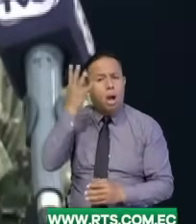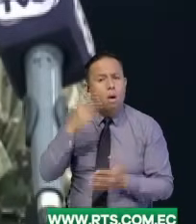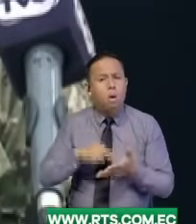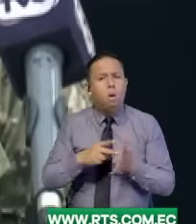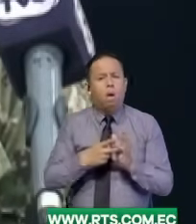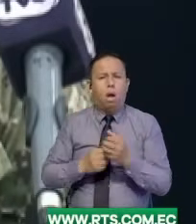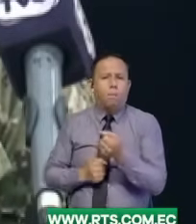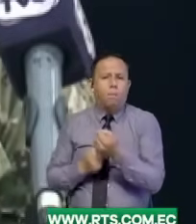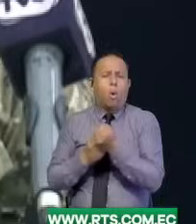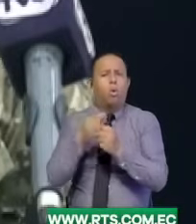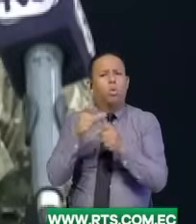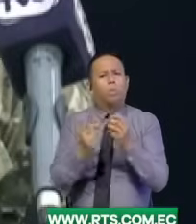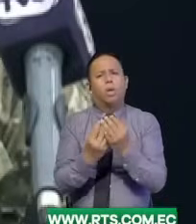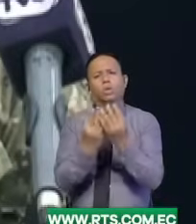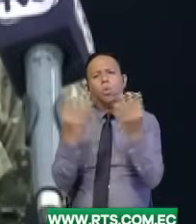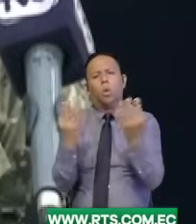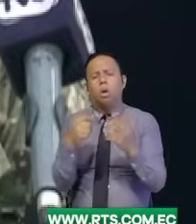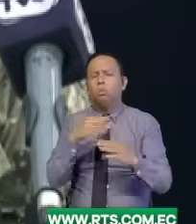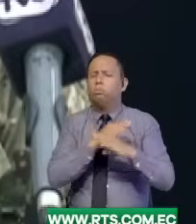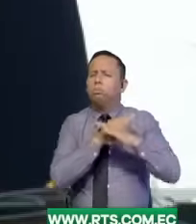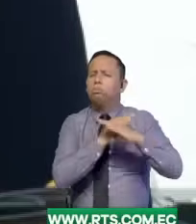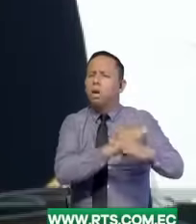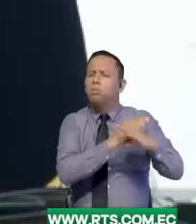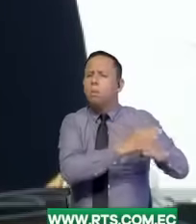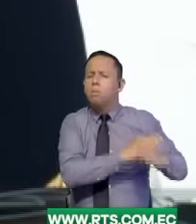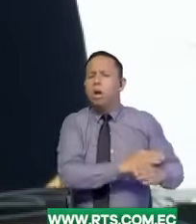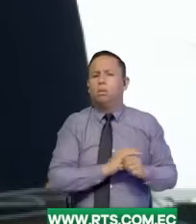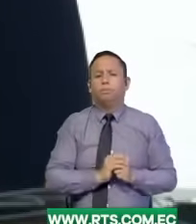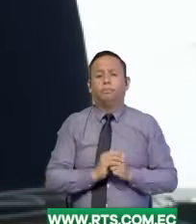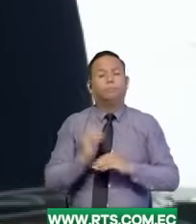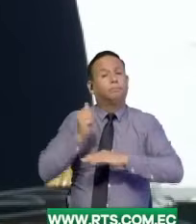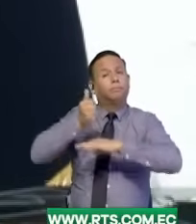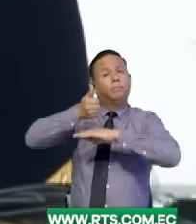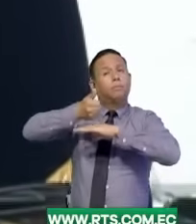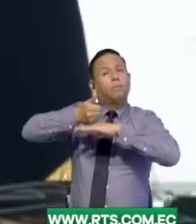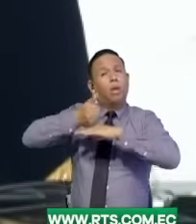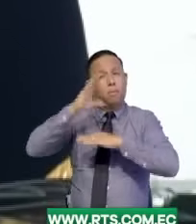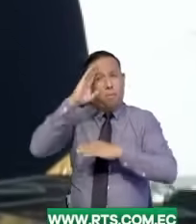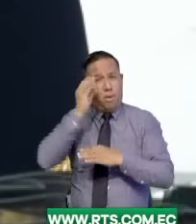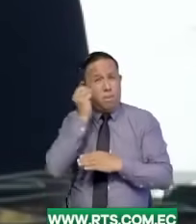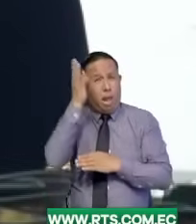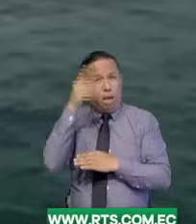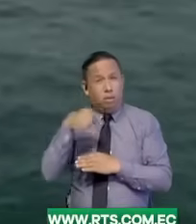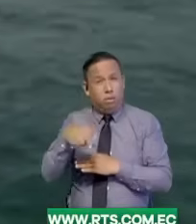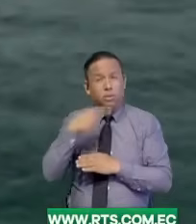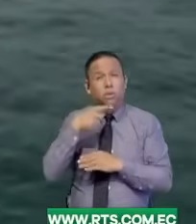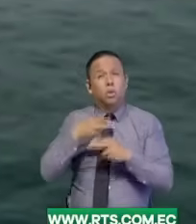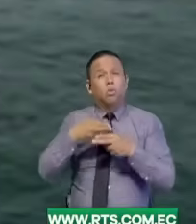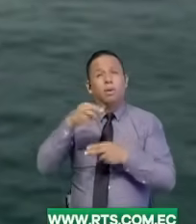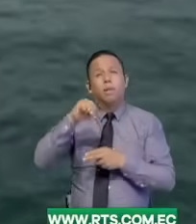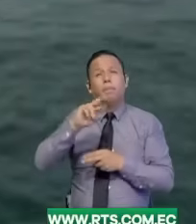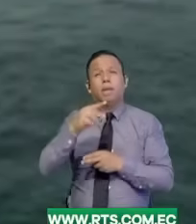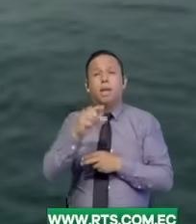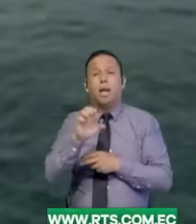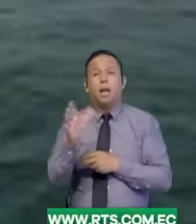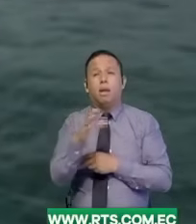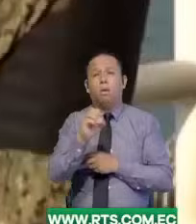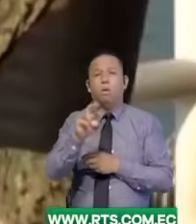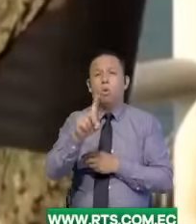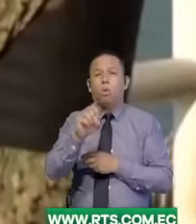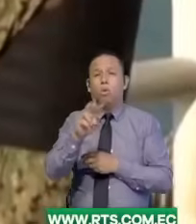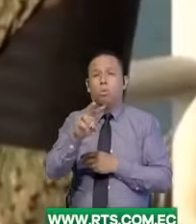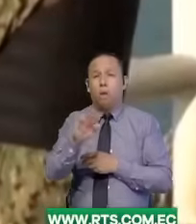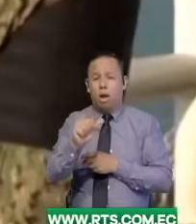servir al país y para evitar este flagelo. Según el comandante general de la Armada, Miguel Córdoba, los corredores que rodean a las